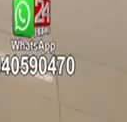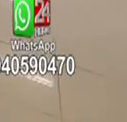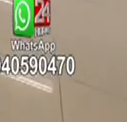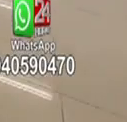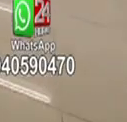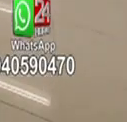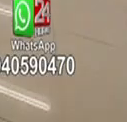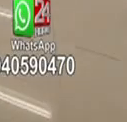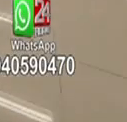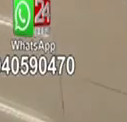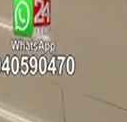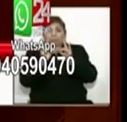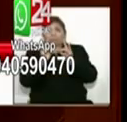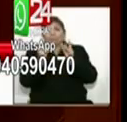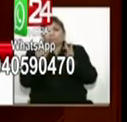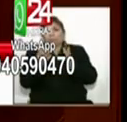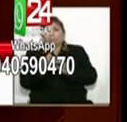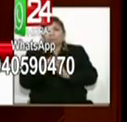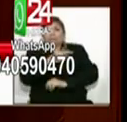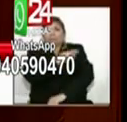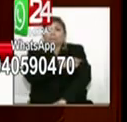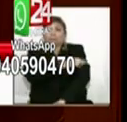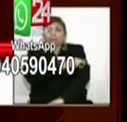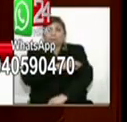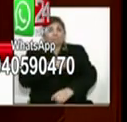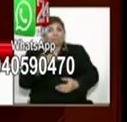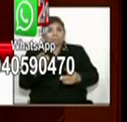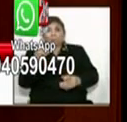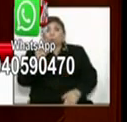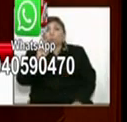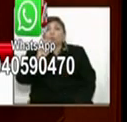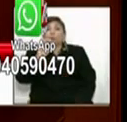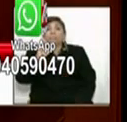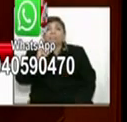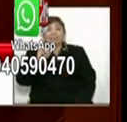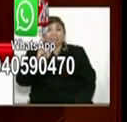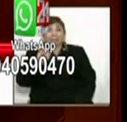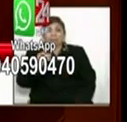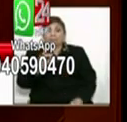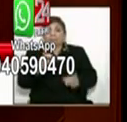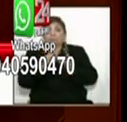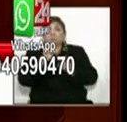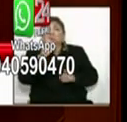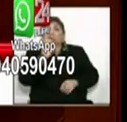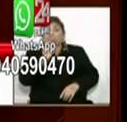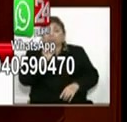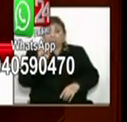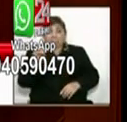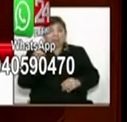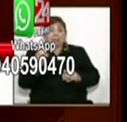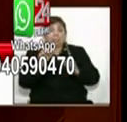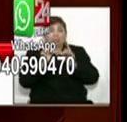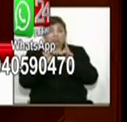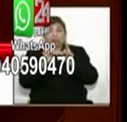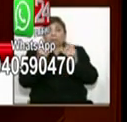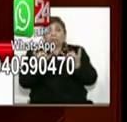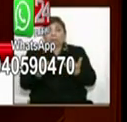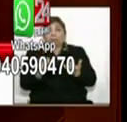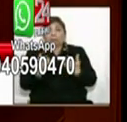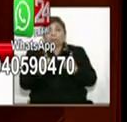las camas UCI. Con relación a las camas UCI, empezamos con 100 camas. A la fecha